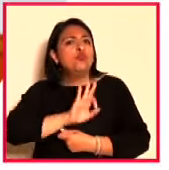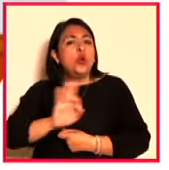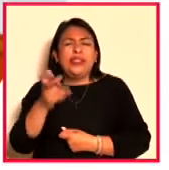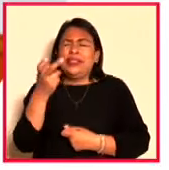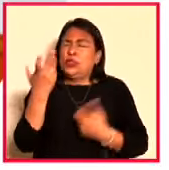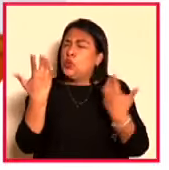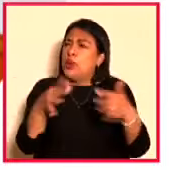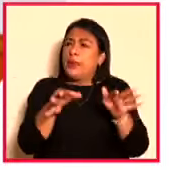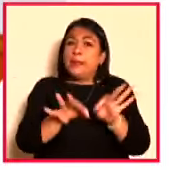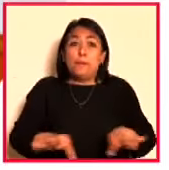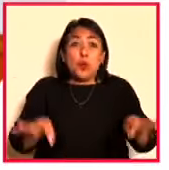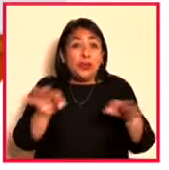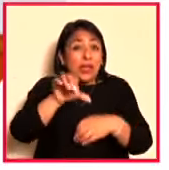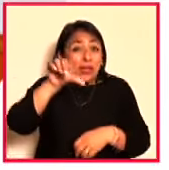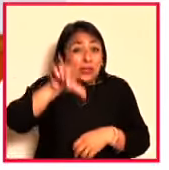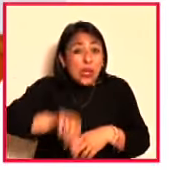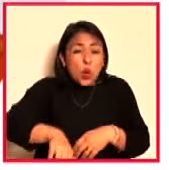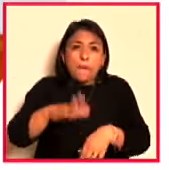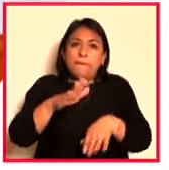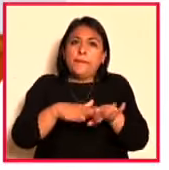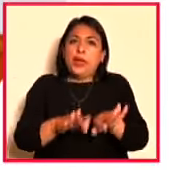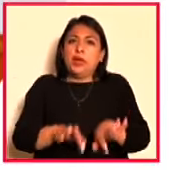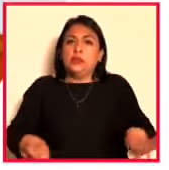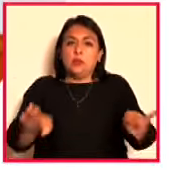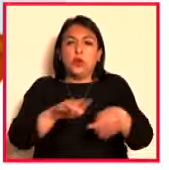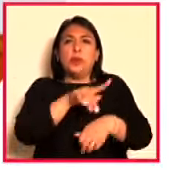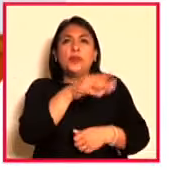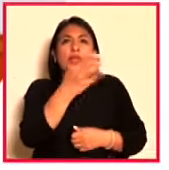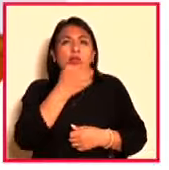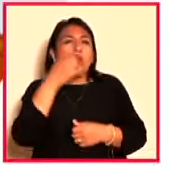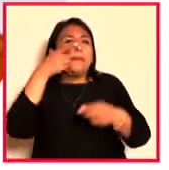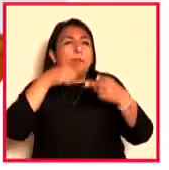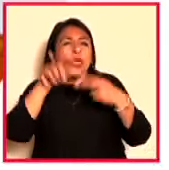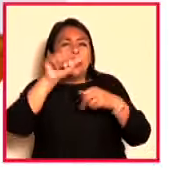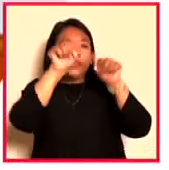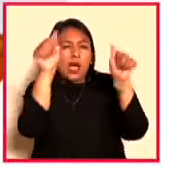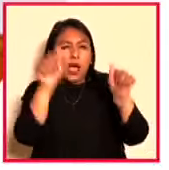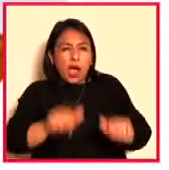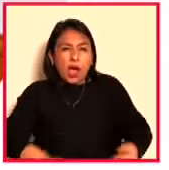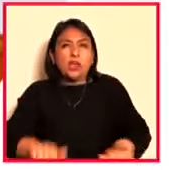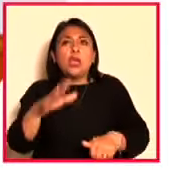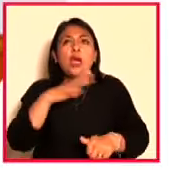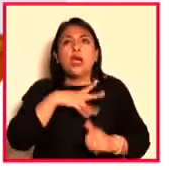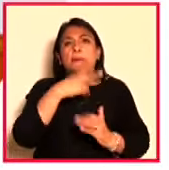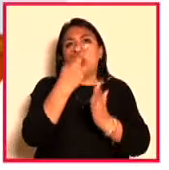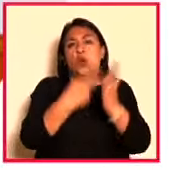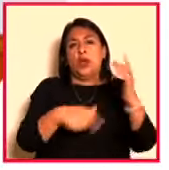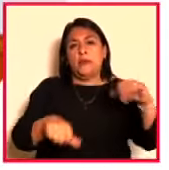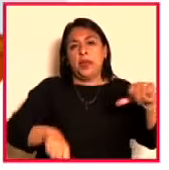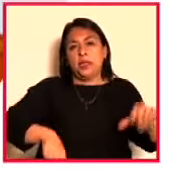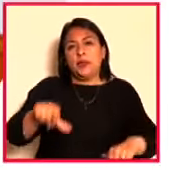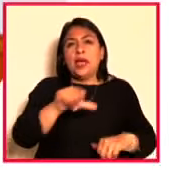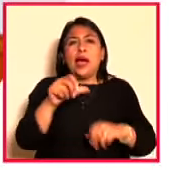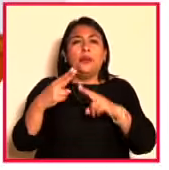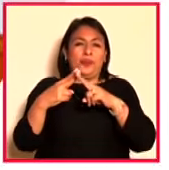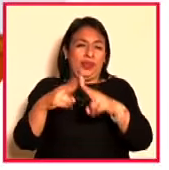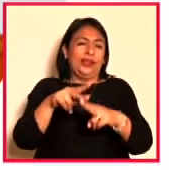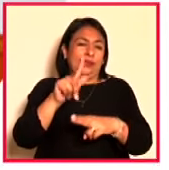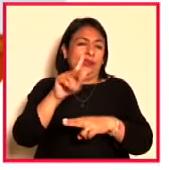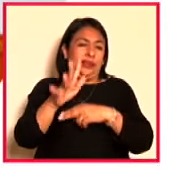importantísimos en este momento. Las escuelas de iniciación artística llevarán a cabo un programa de actividades por su 75